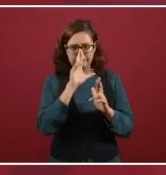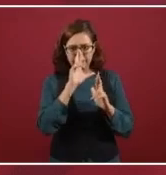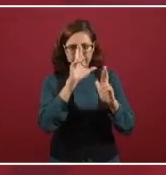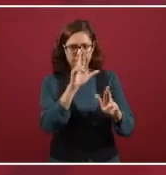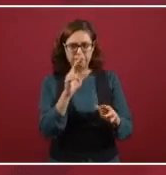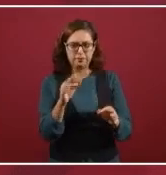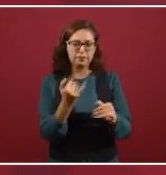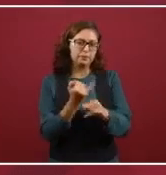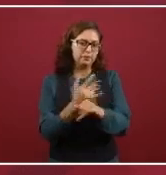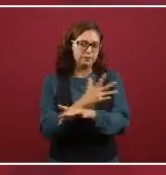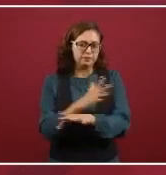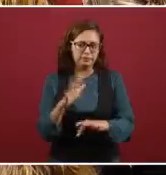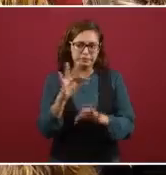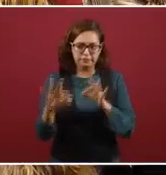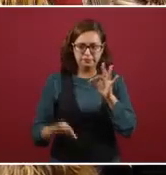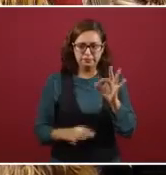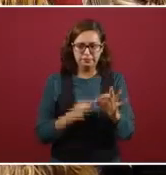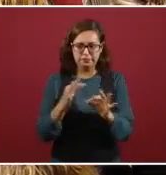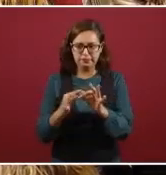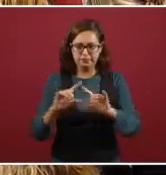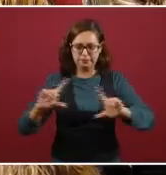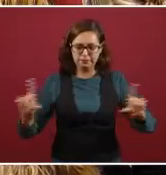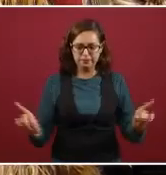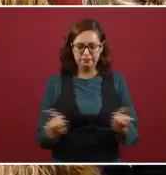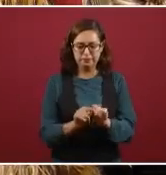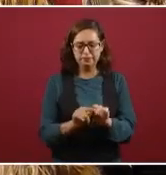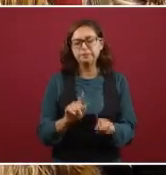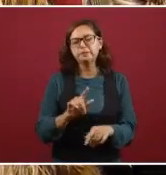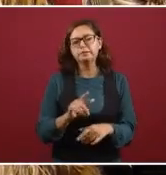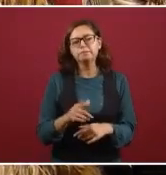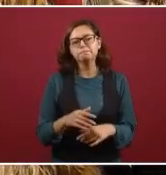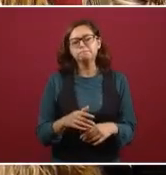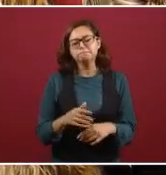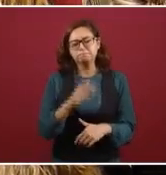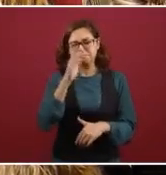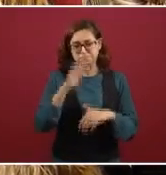a lo que va a informar mi colega y después vemos preguntas.